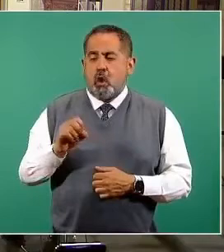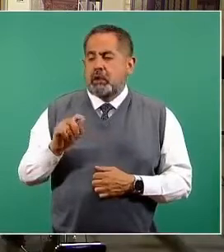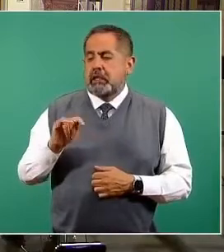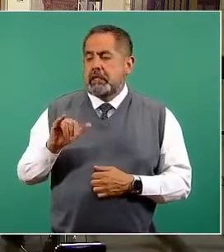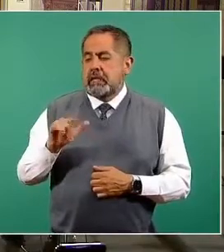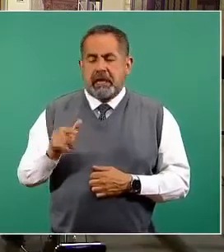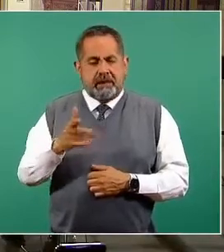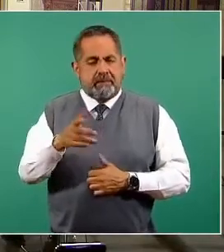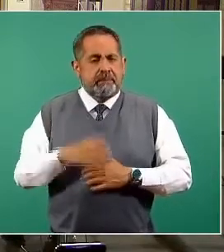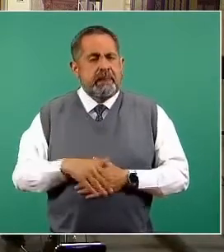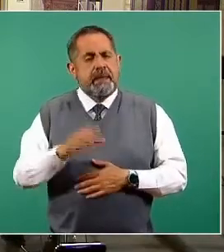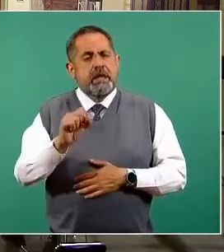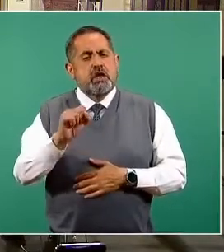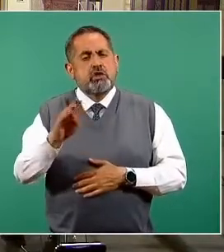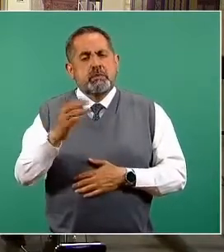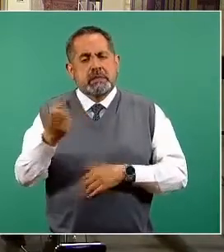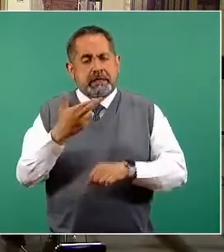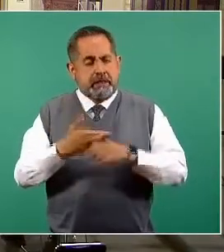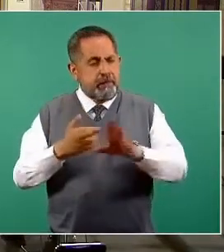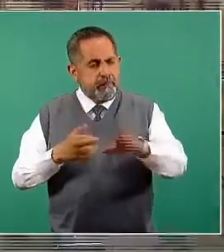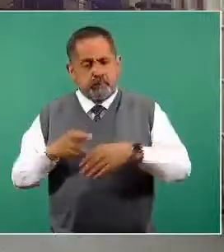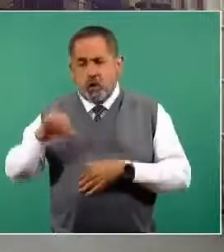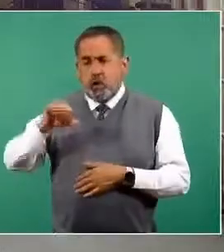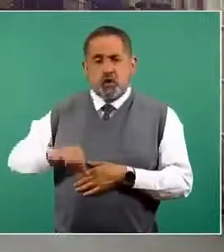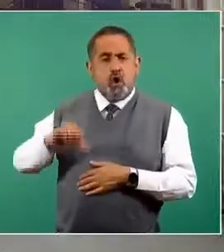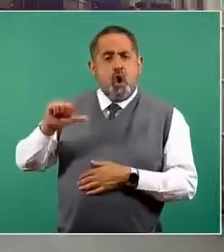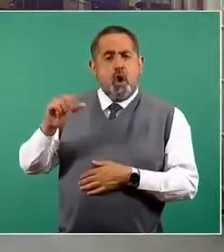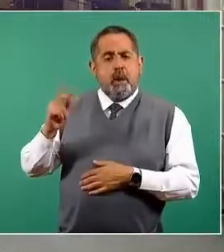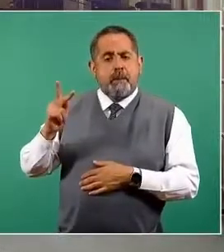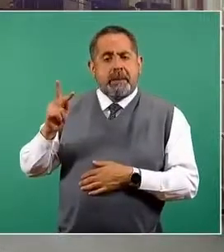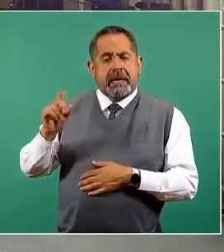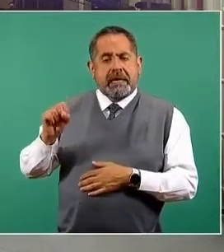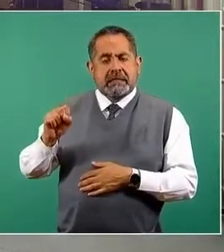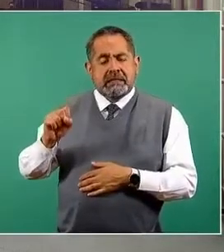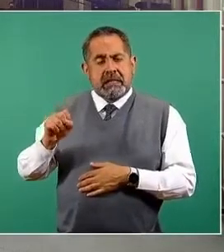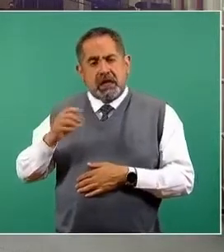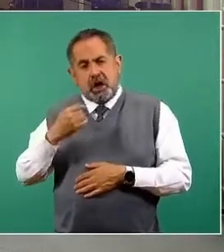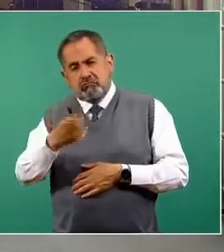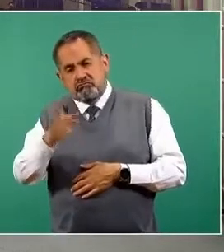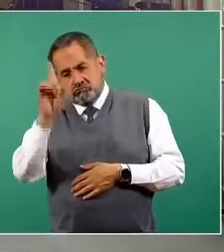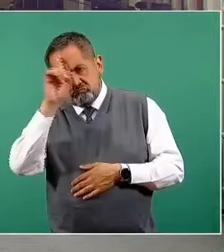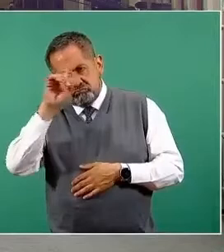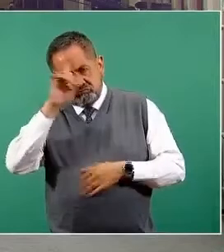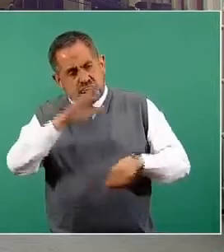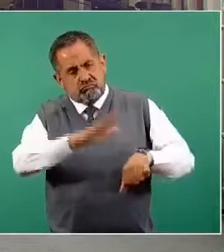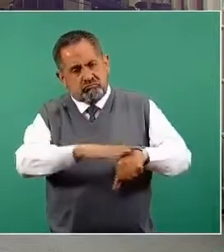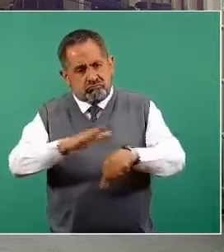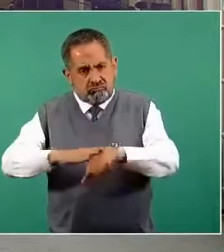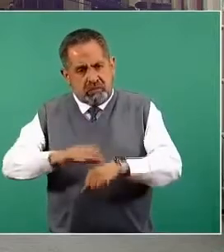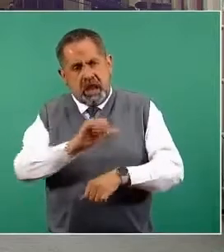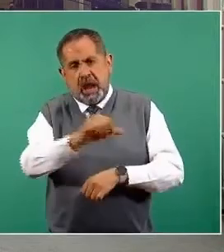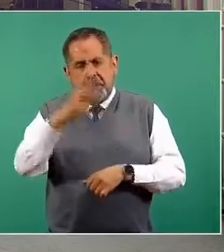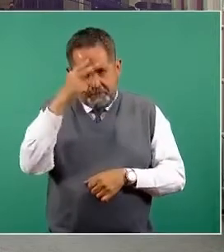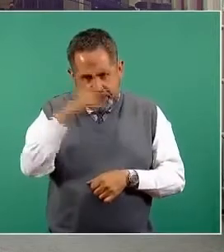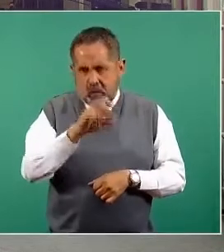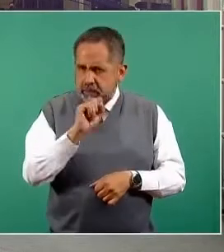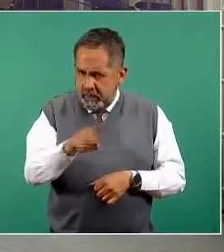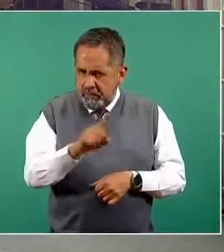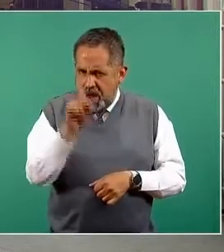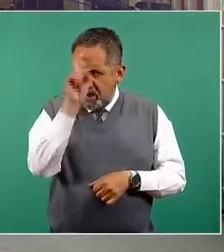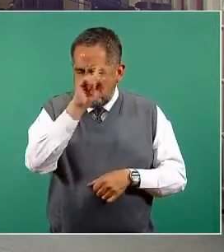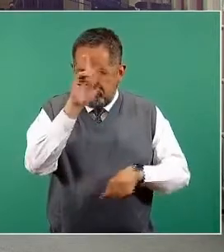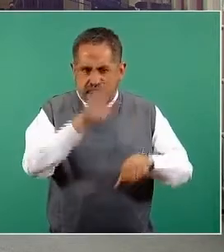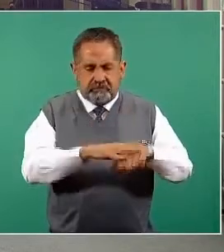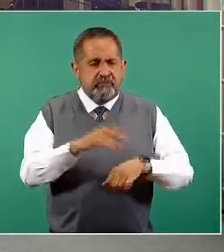Razón. Subsecretario, hoy la Organización Panamericana de la Salud hizo una recomendación a varios países, incluyendo México,